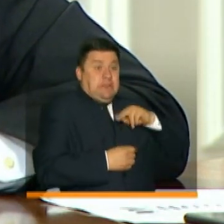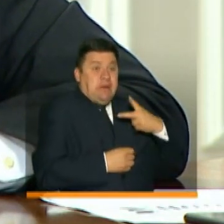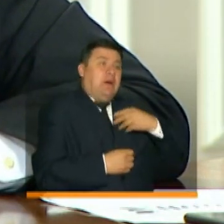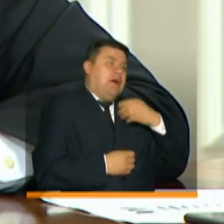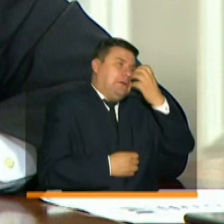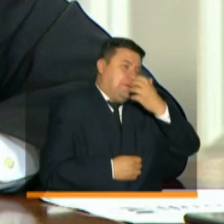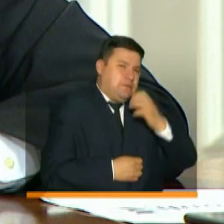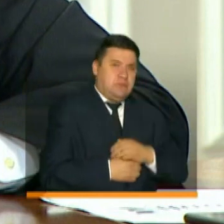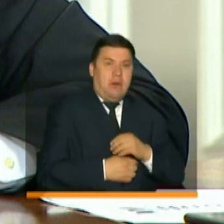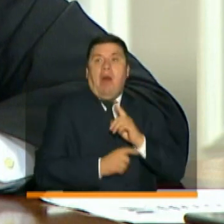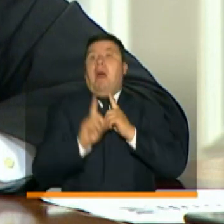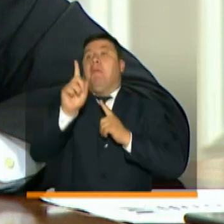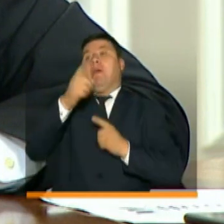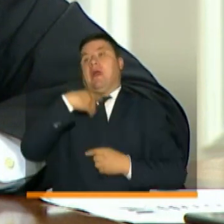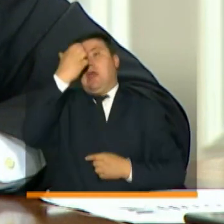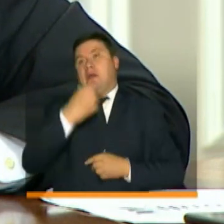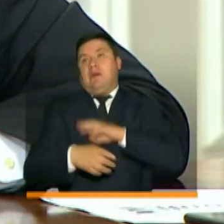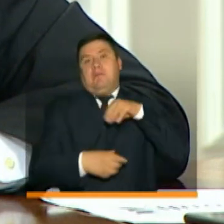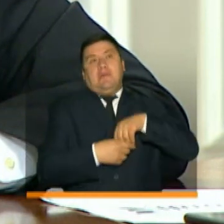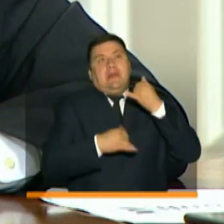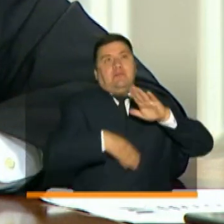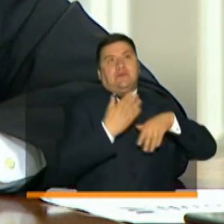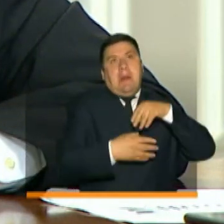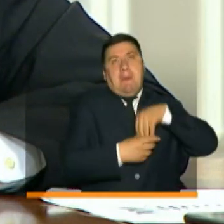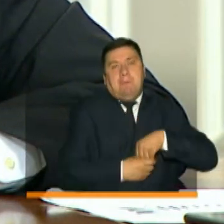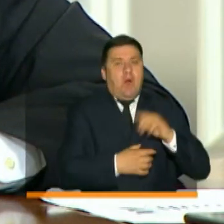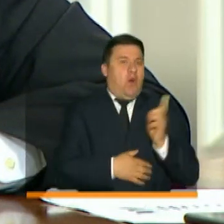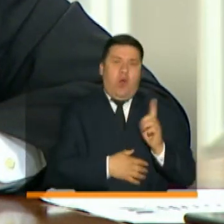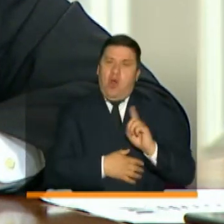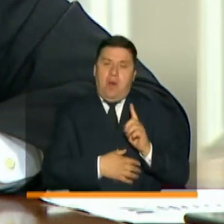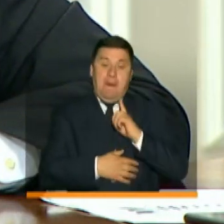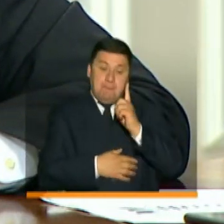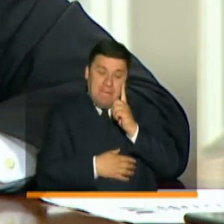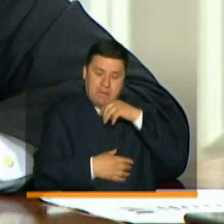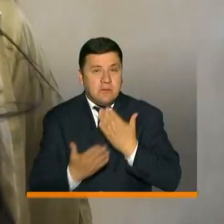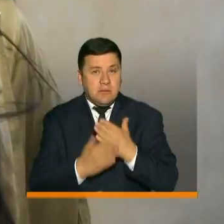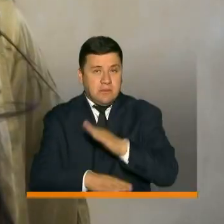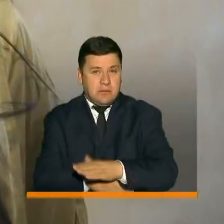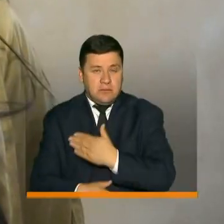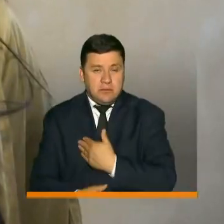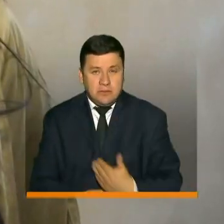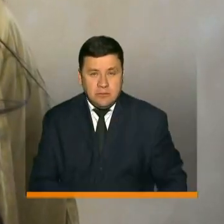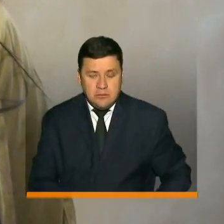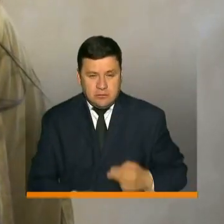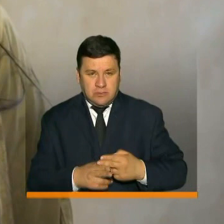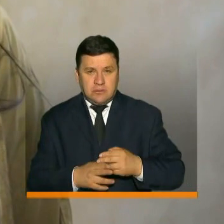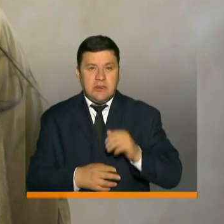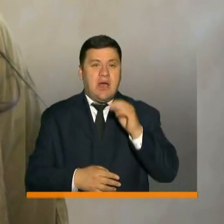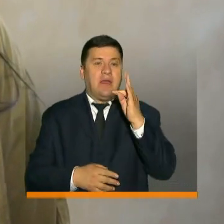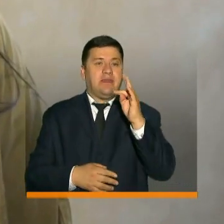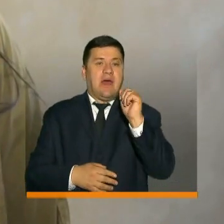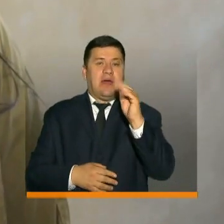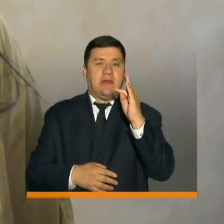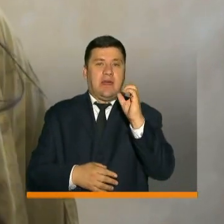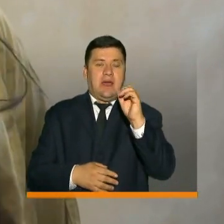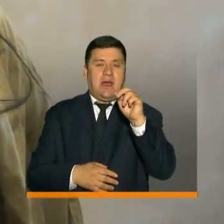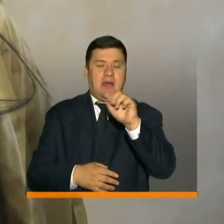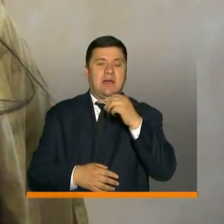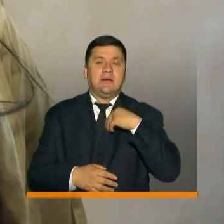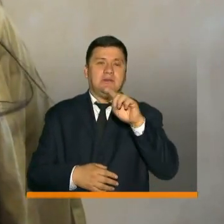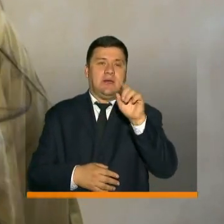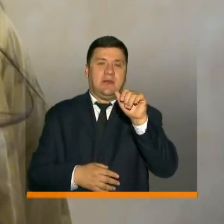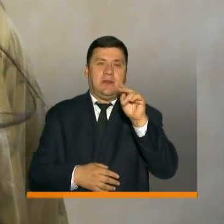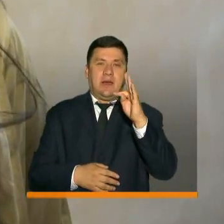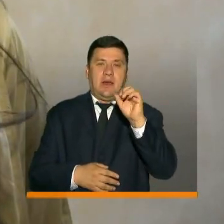hay que hacer primero la prueba y luego el aislamiento, sino primero aislamiento, después la prueba. Durante el programa hubo más preguntas, como